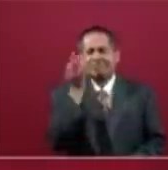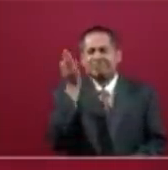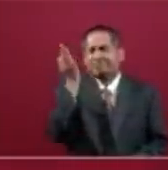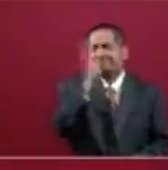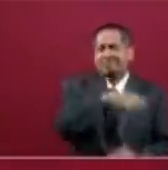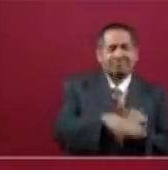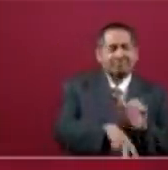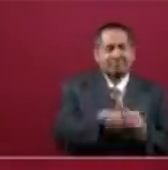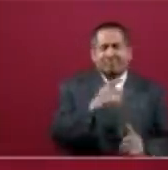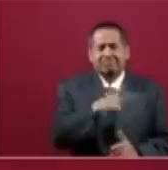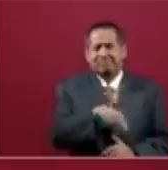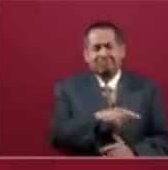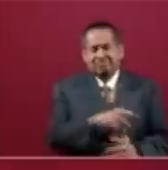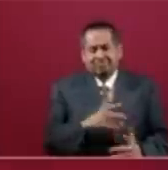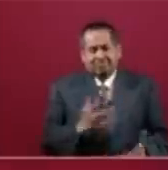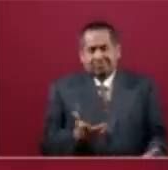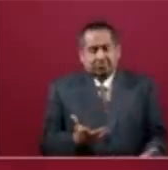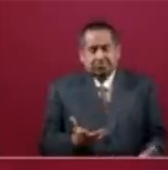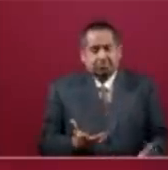Solamente lo